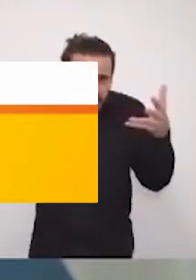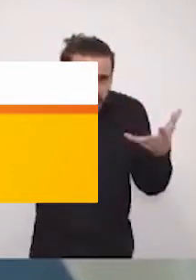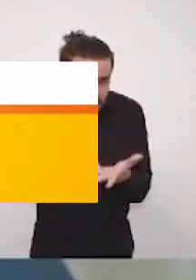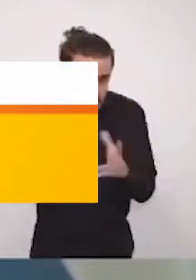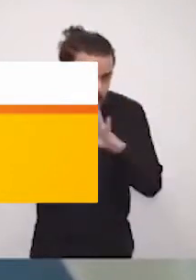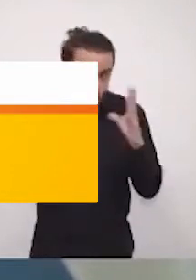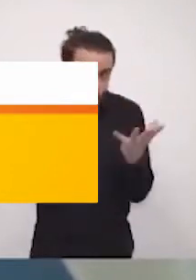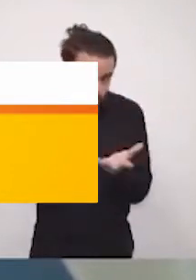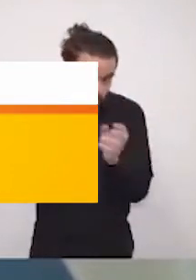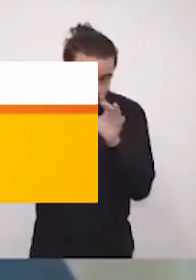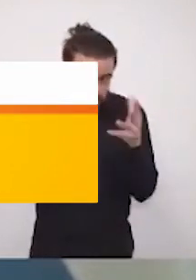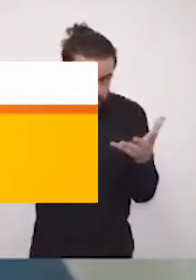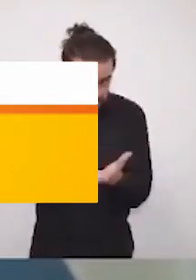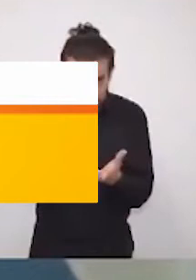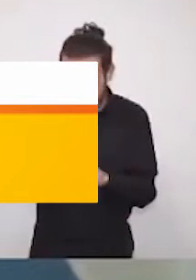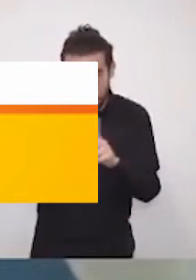los hemos hecho